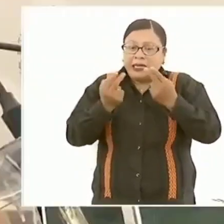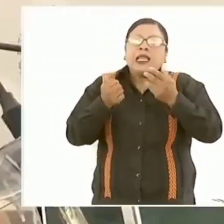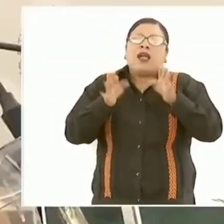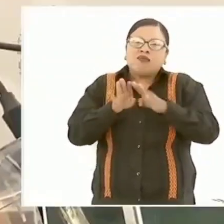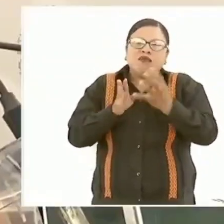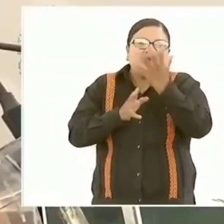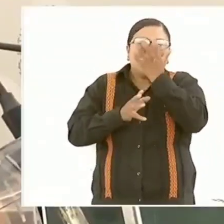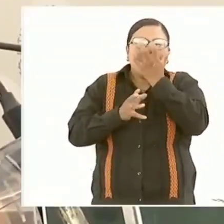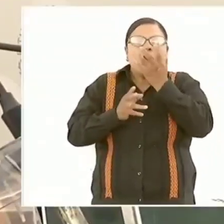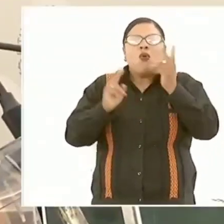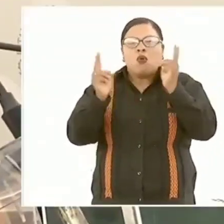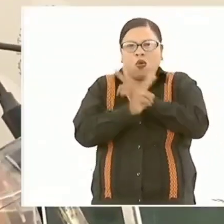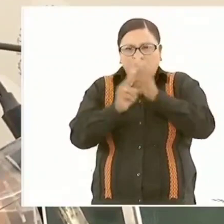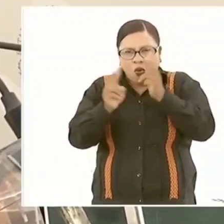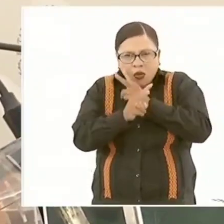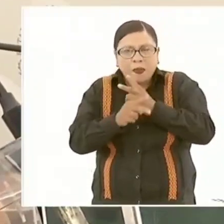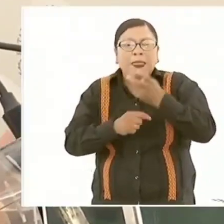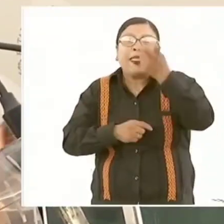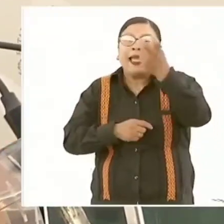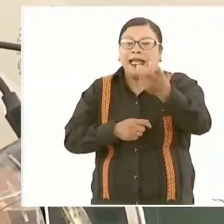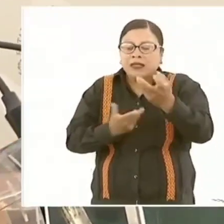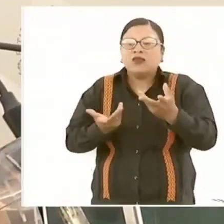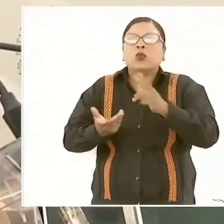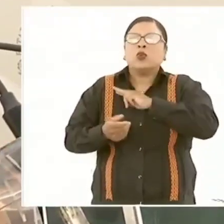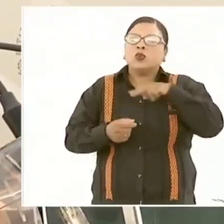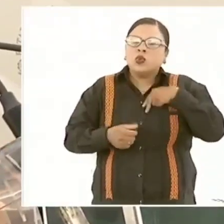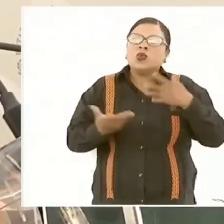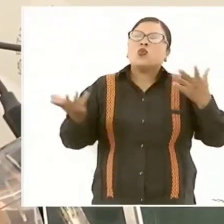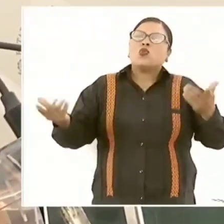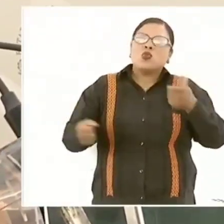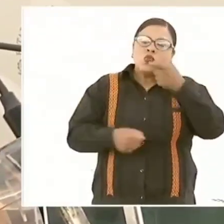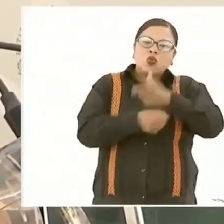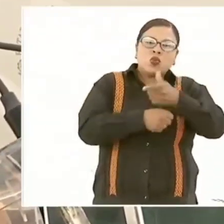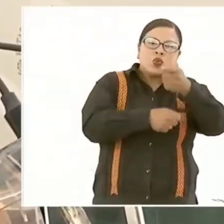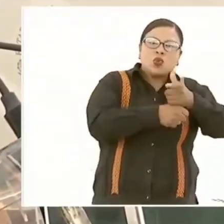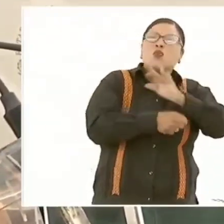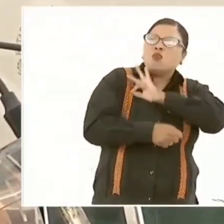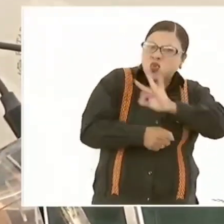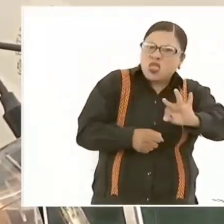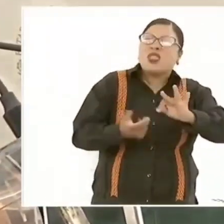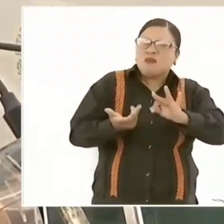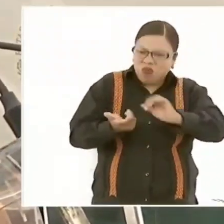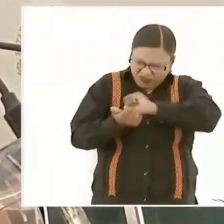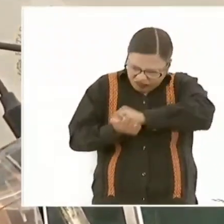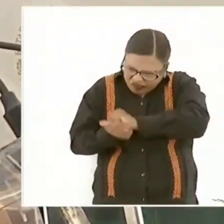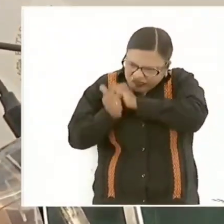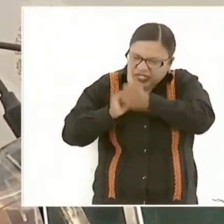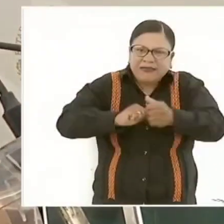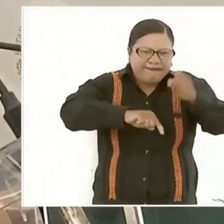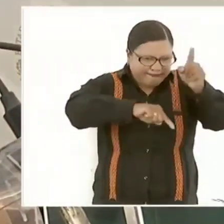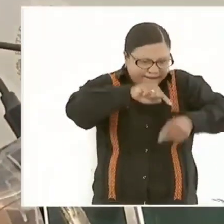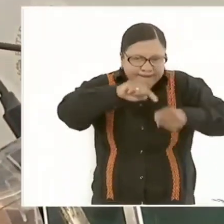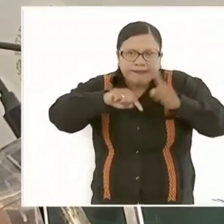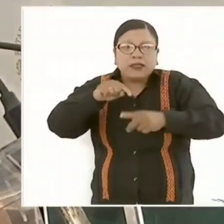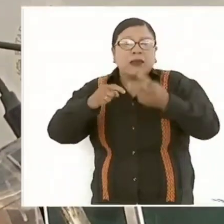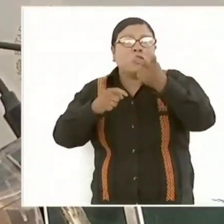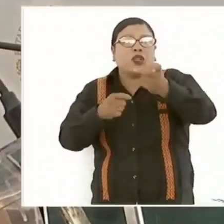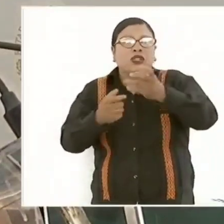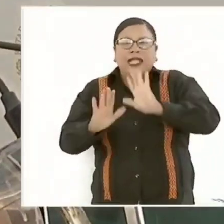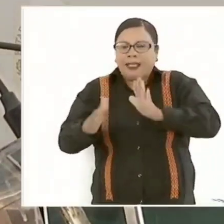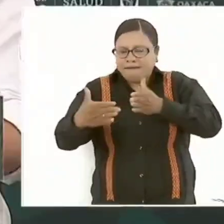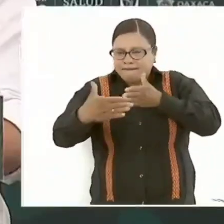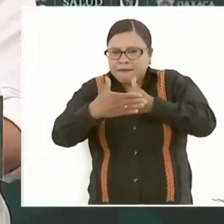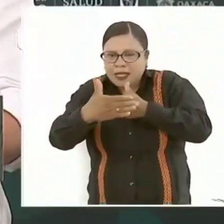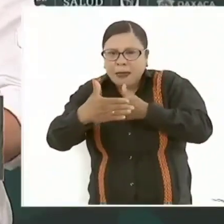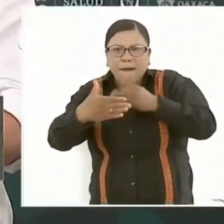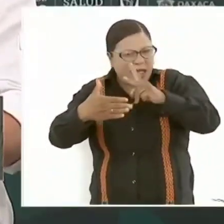atención. Pero eso nos permitió también darnos cuenta que podíamos seguir esa transformación. Por eso es que detuvimos las cosas, pero